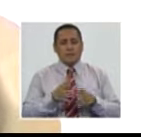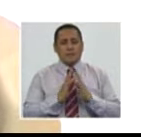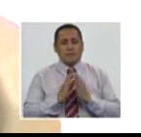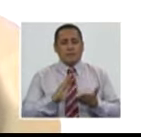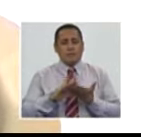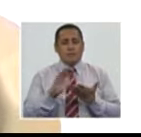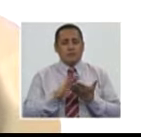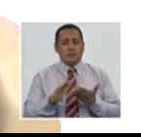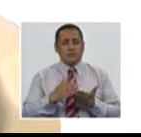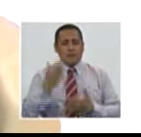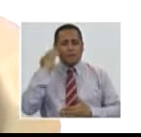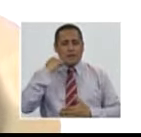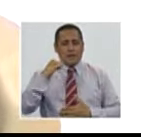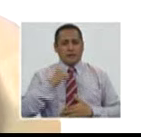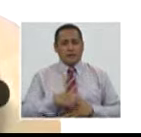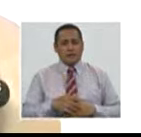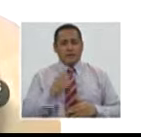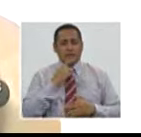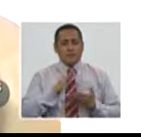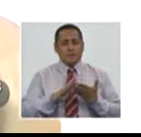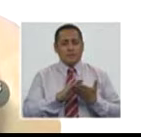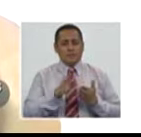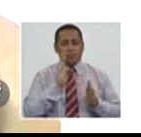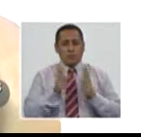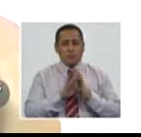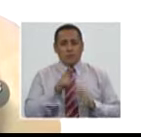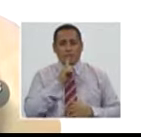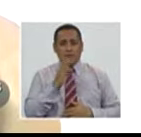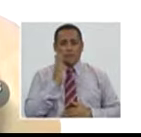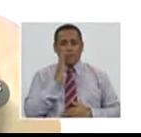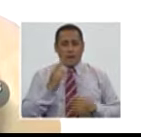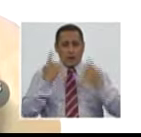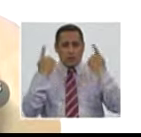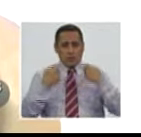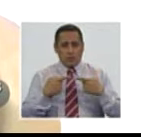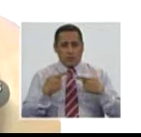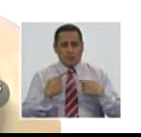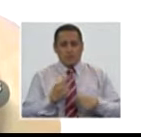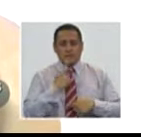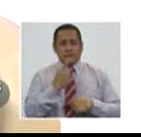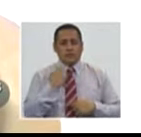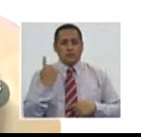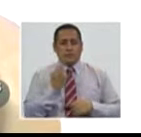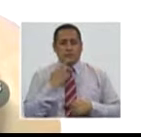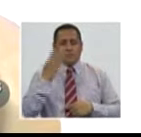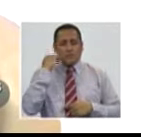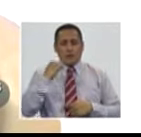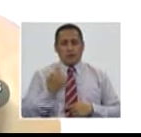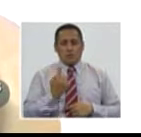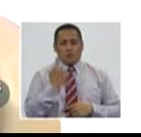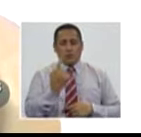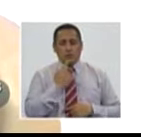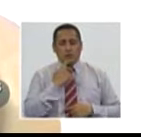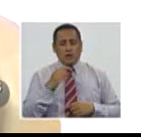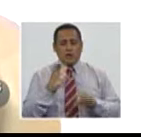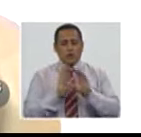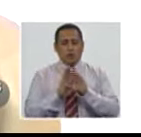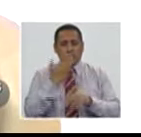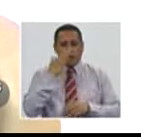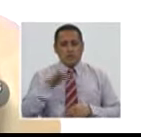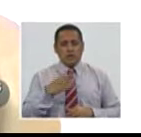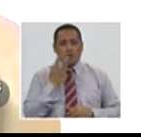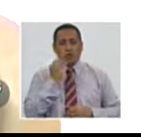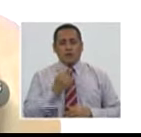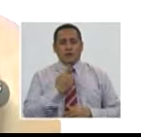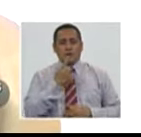te exigen la autorización de viaje si los padres están de acuerdo y solamente va a viajar con uno el código del